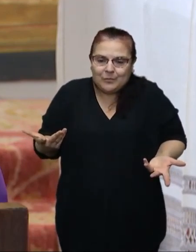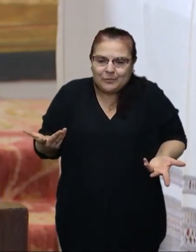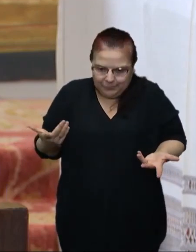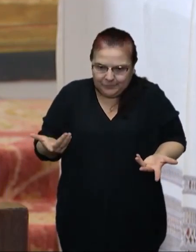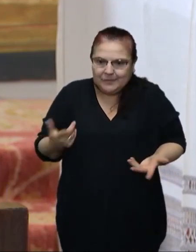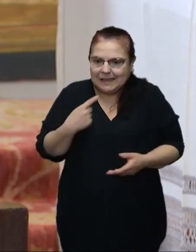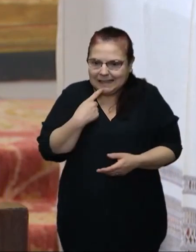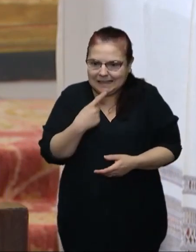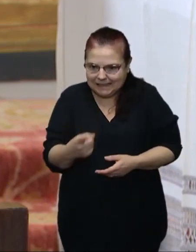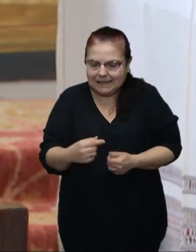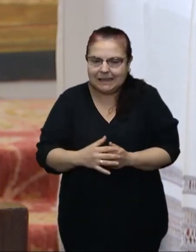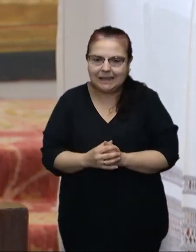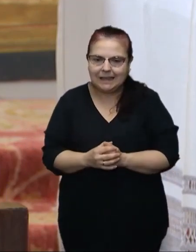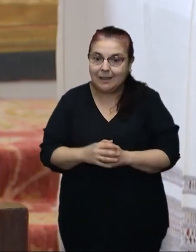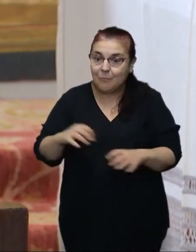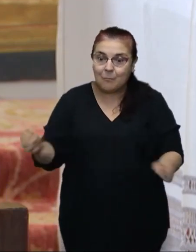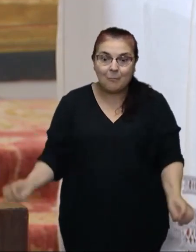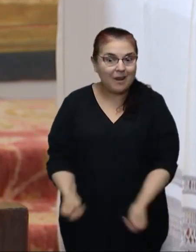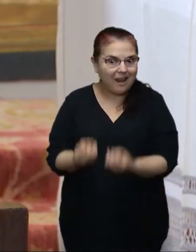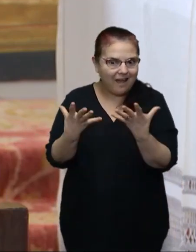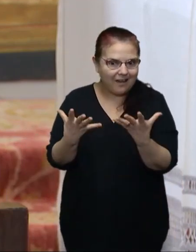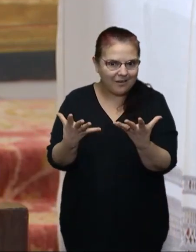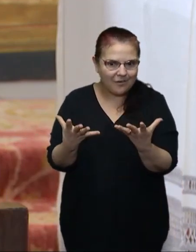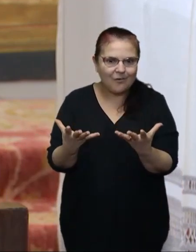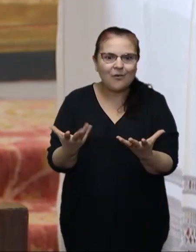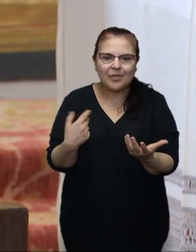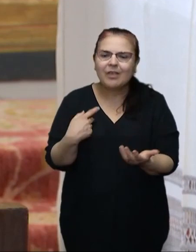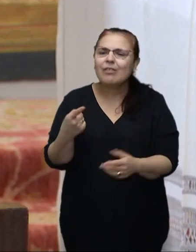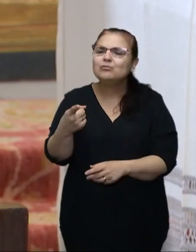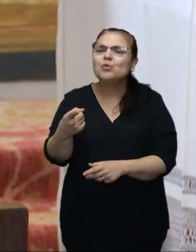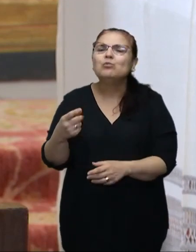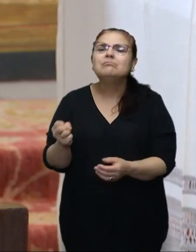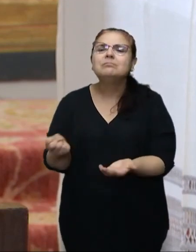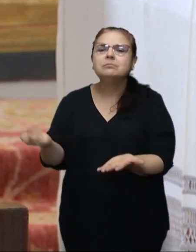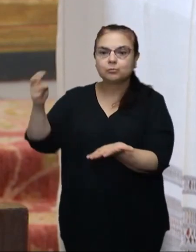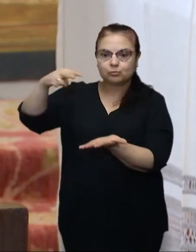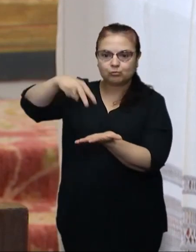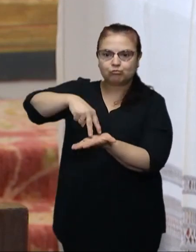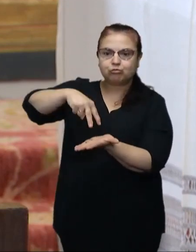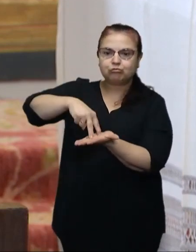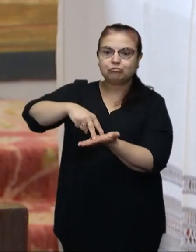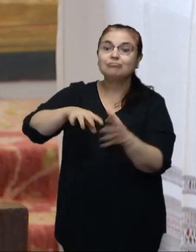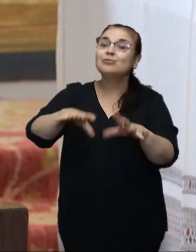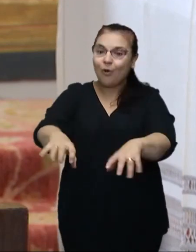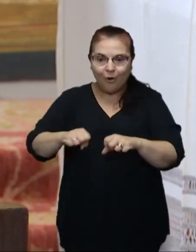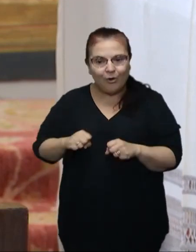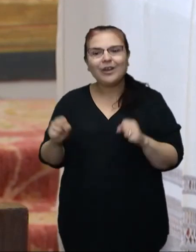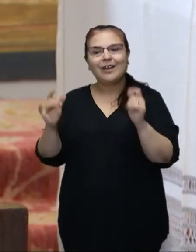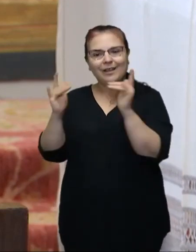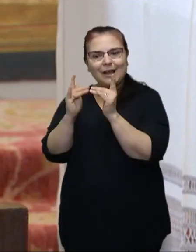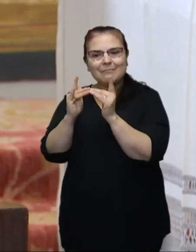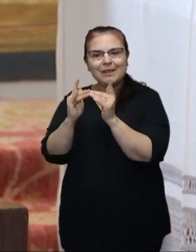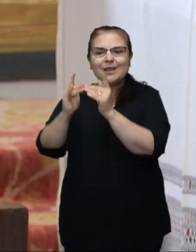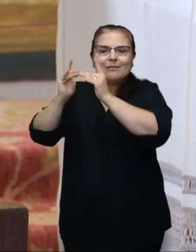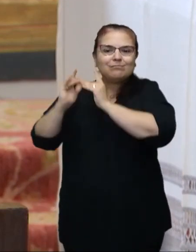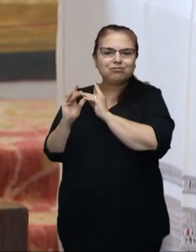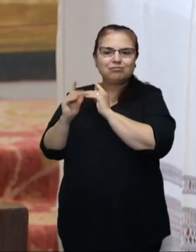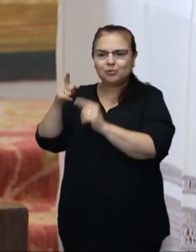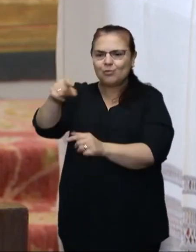acontece inmediatamente el milagro. Levántate, toma tu camilla y echa a